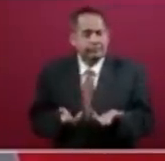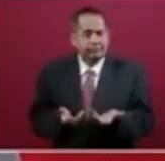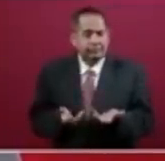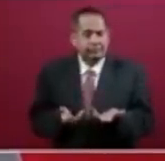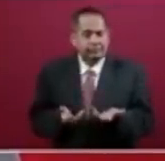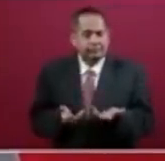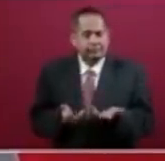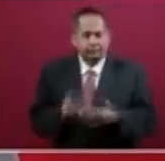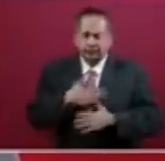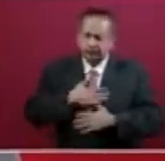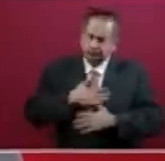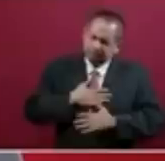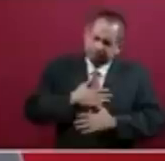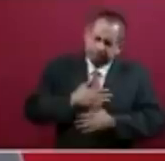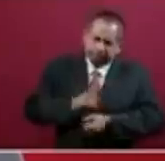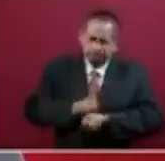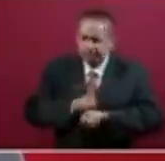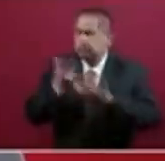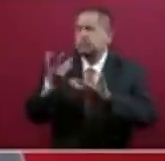desahogarse,